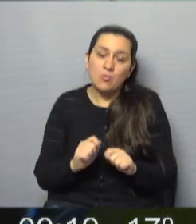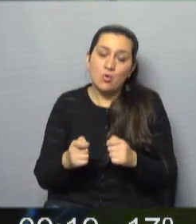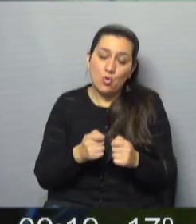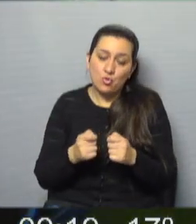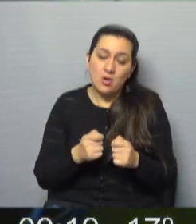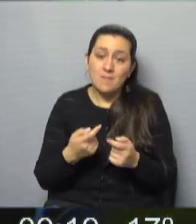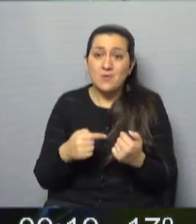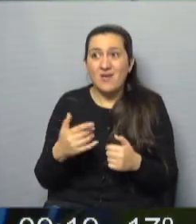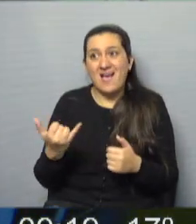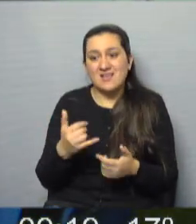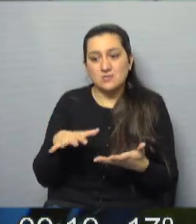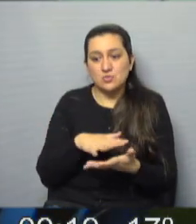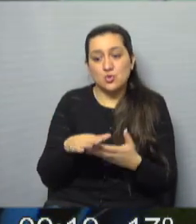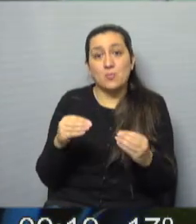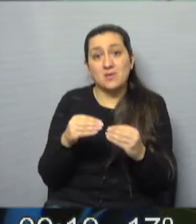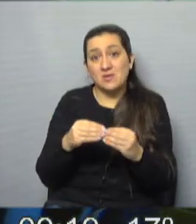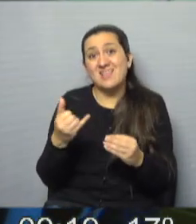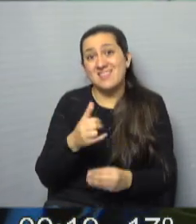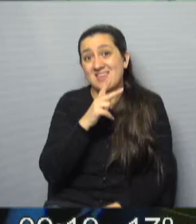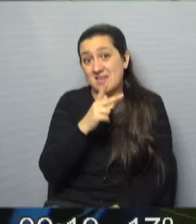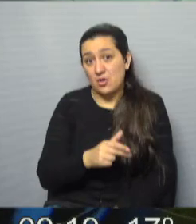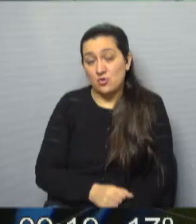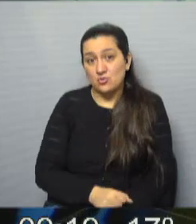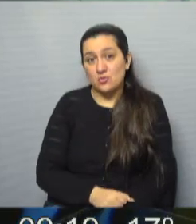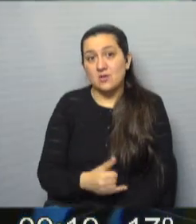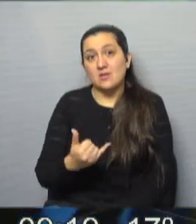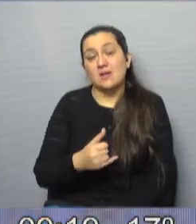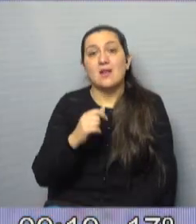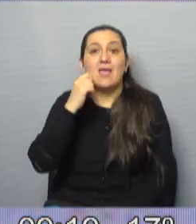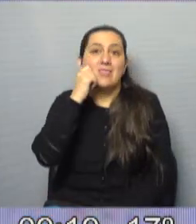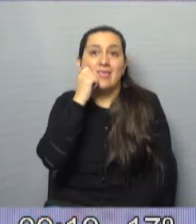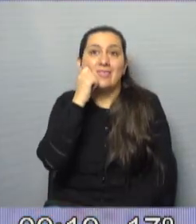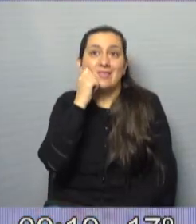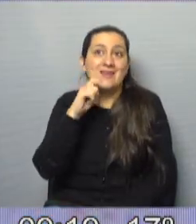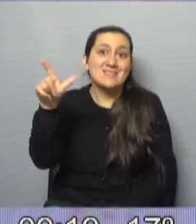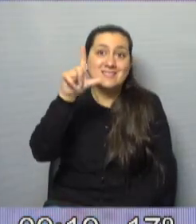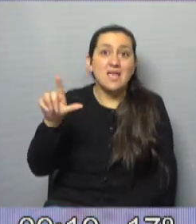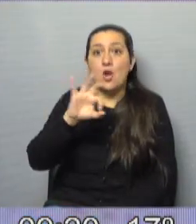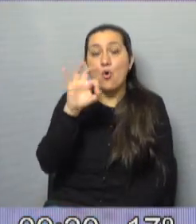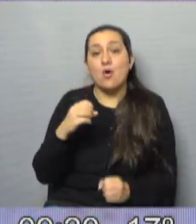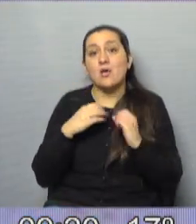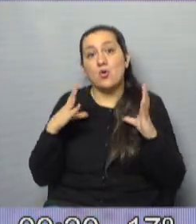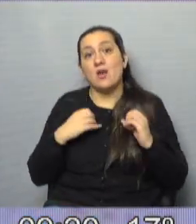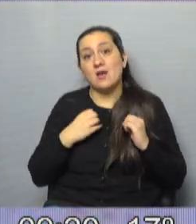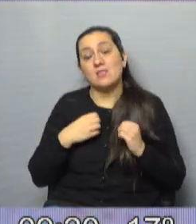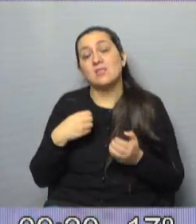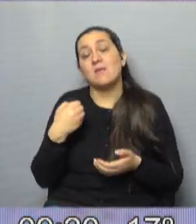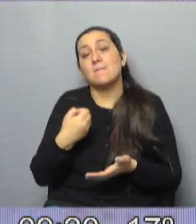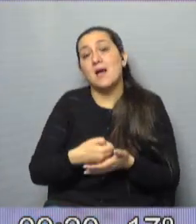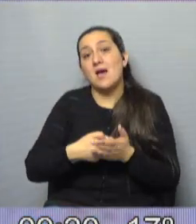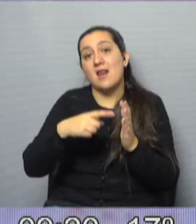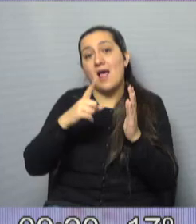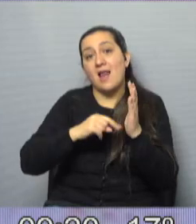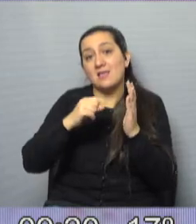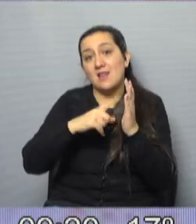tenemos casos de compañeros que tienen hijos, que tienen edad de liceo, edad de escuela, entonces tienen que pagar un alquiler, tienen que